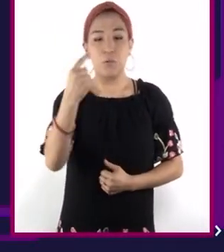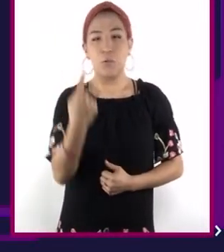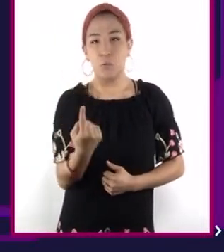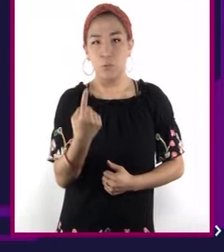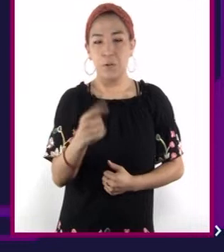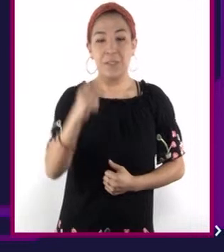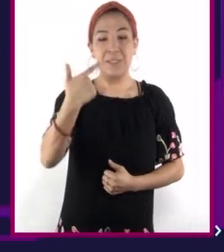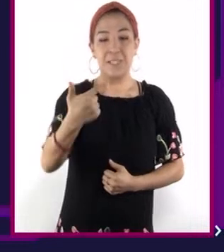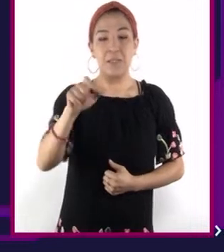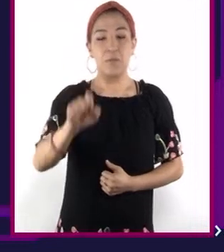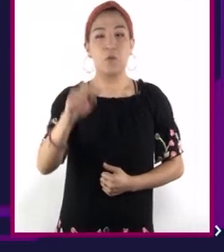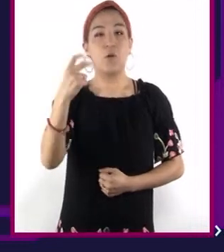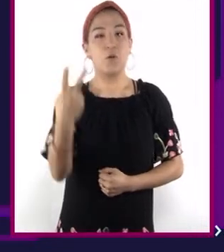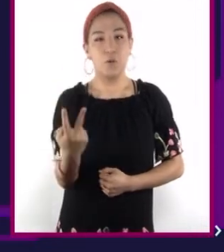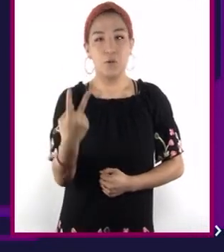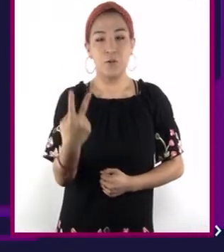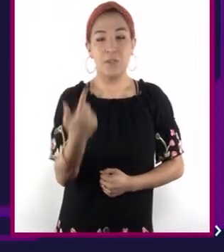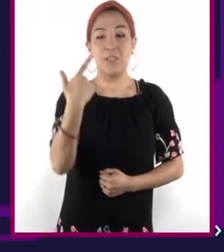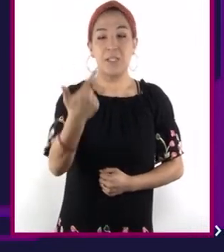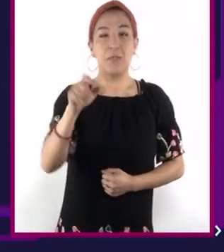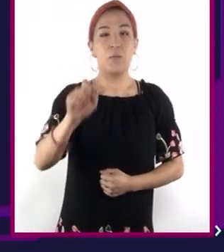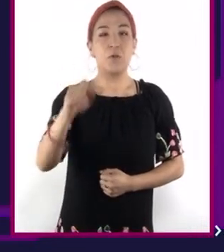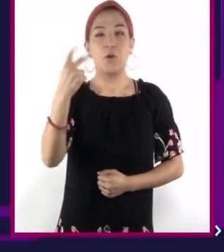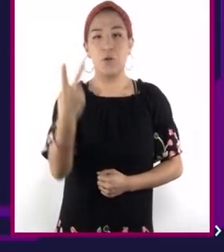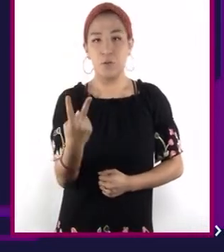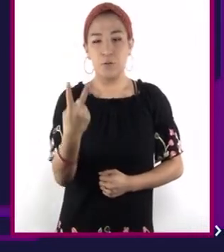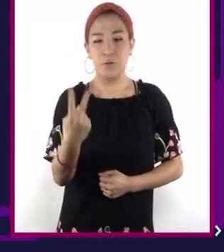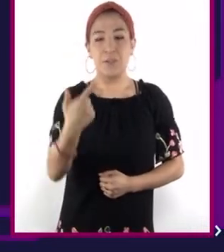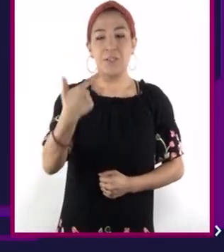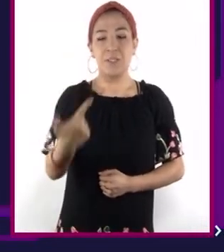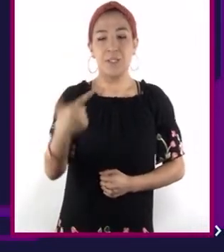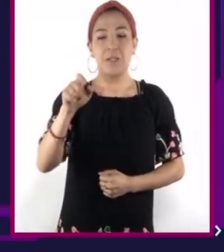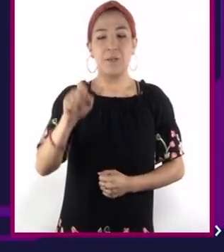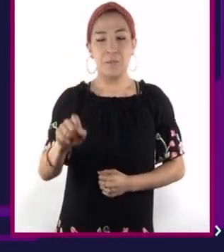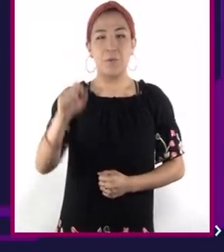7.1, 7.2, 7.2,